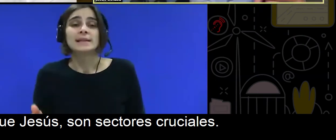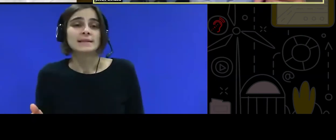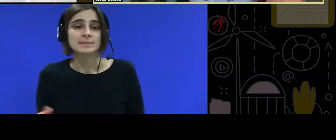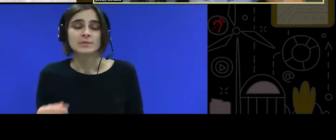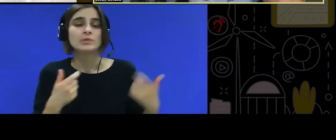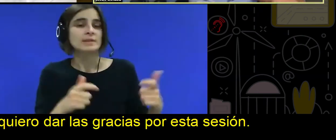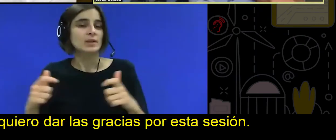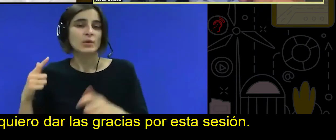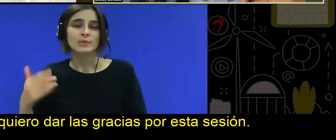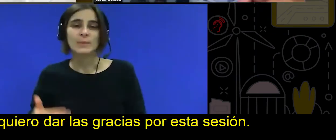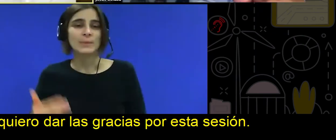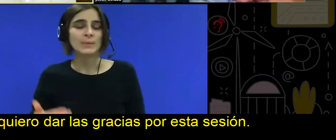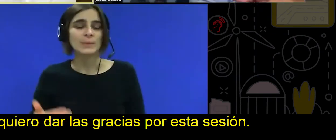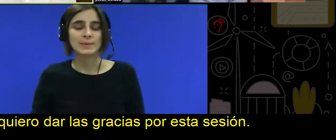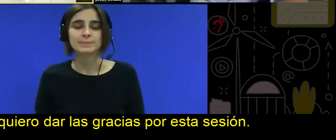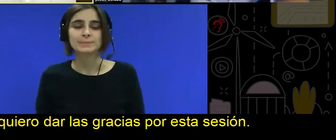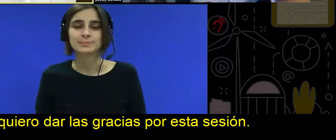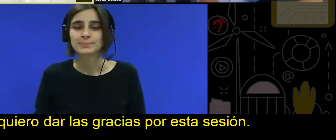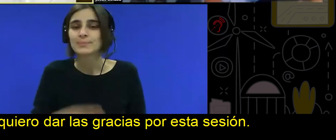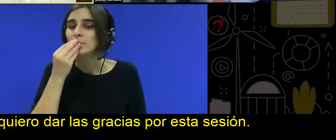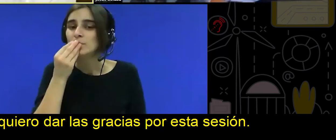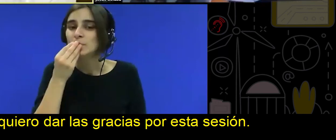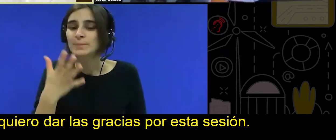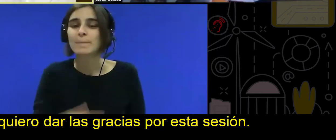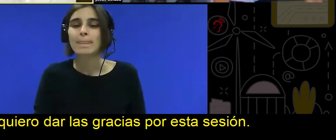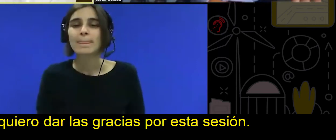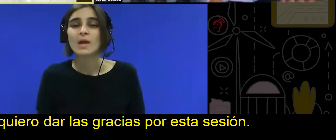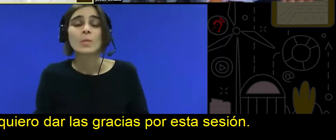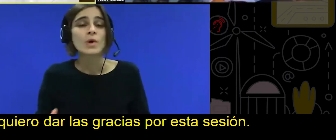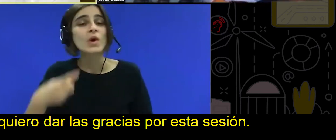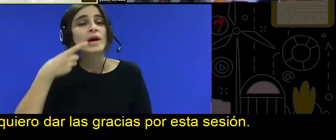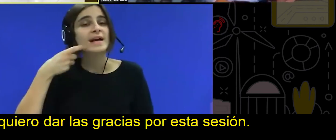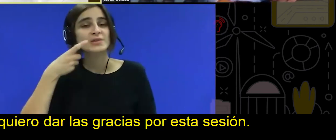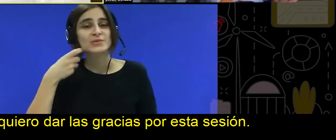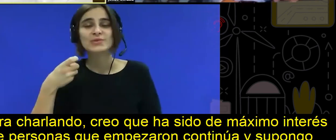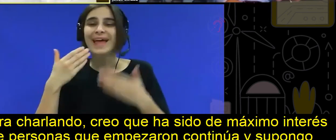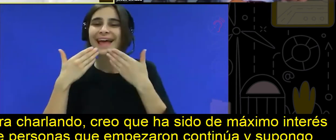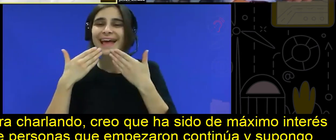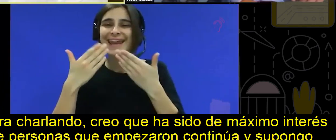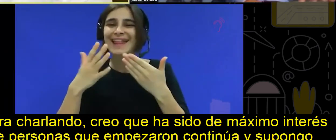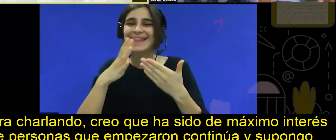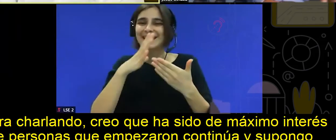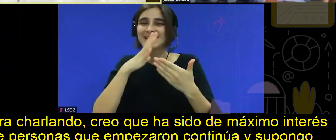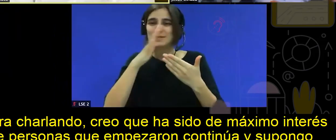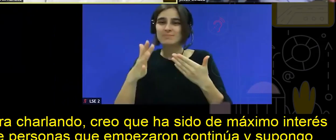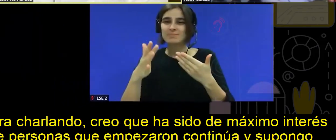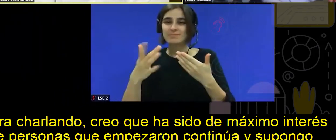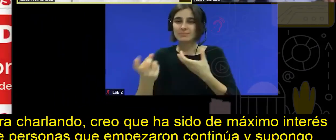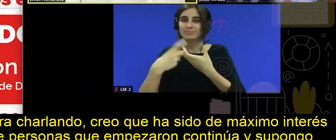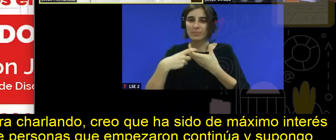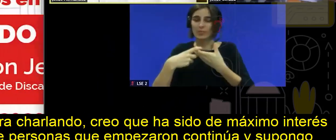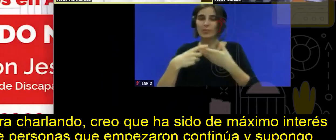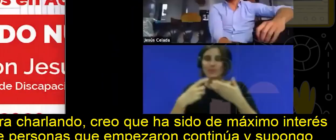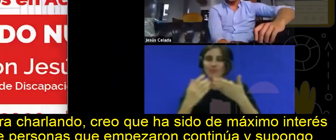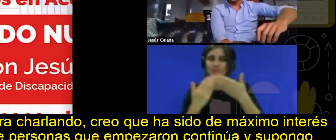cruciales. Genial. Oye, Jesús, pues nada, te quiero dar las gracias por esta sesión. Hemos estado una hora charlando. Yo creo que ha sido de